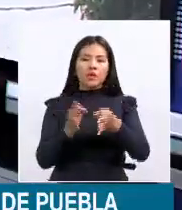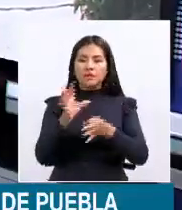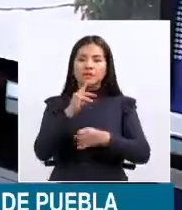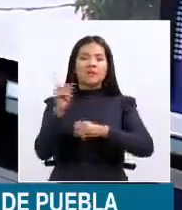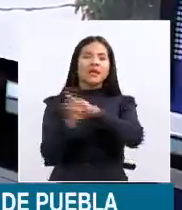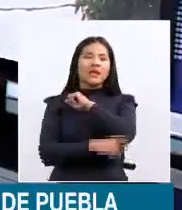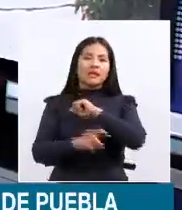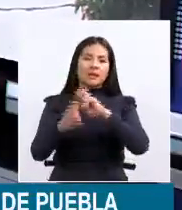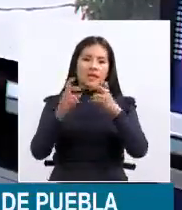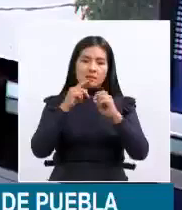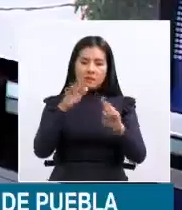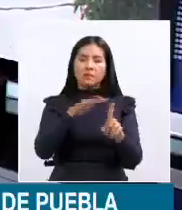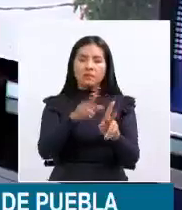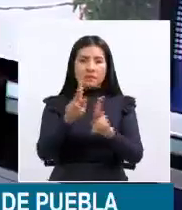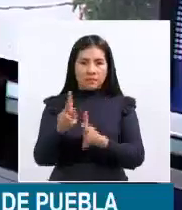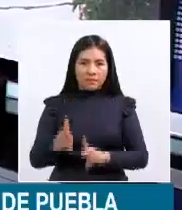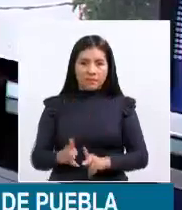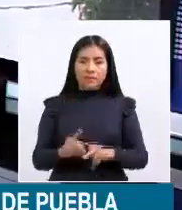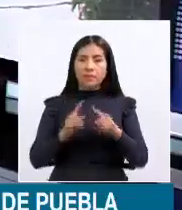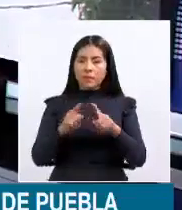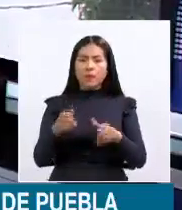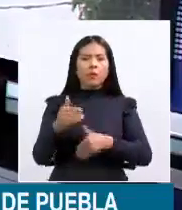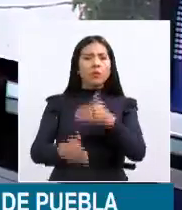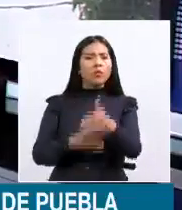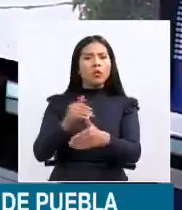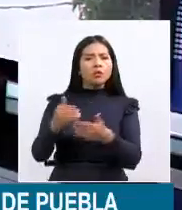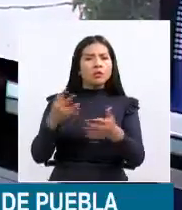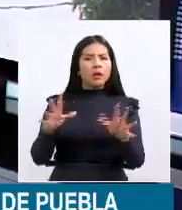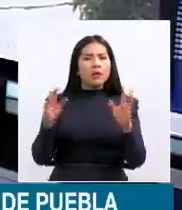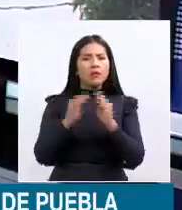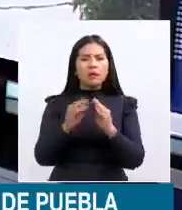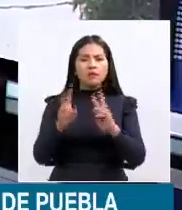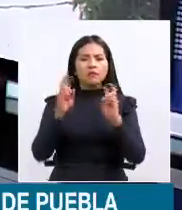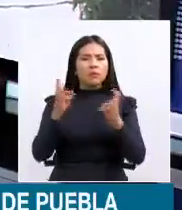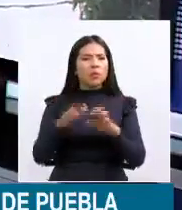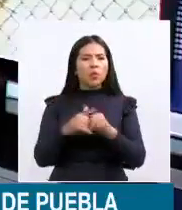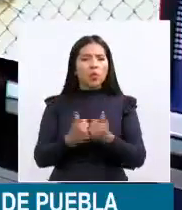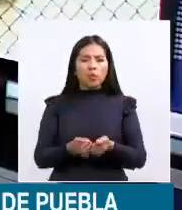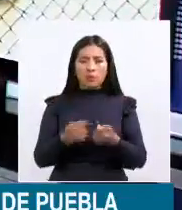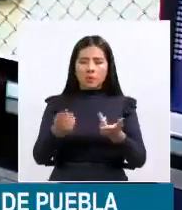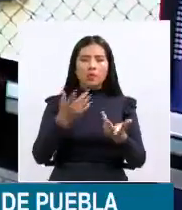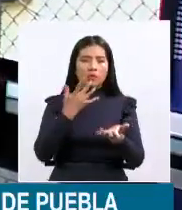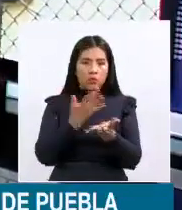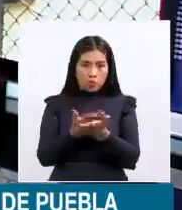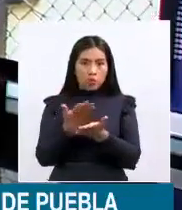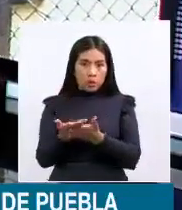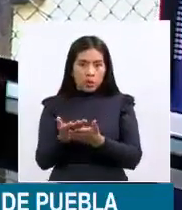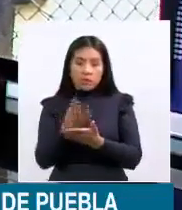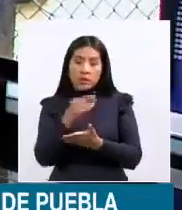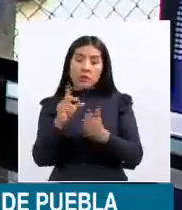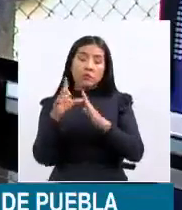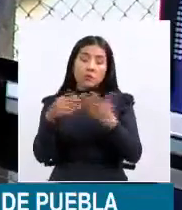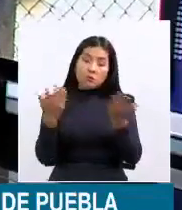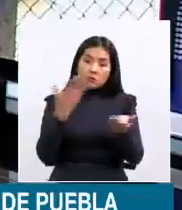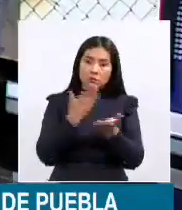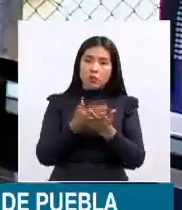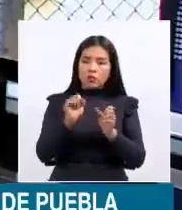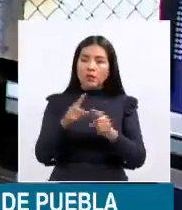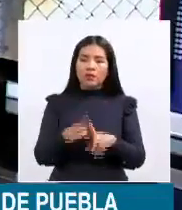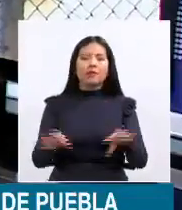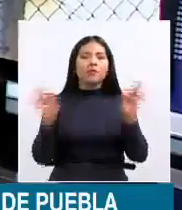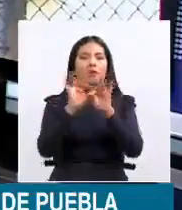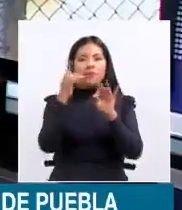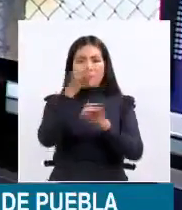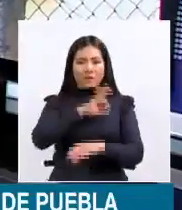en un proceso que por el momento viene siendo cumplido como se había planteado y que bueno, es muy importante no solamente